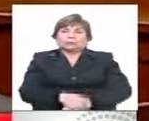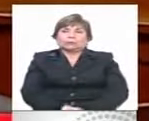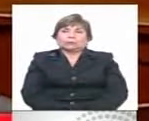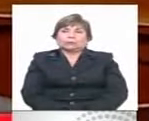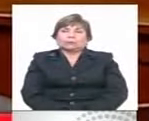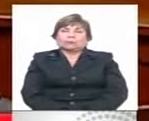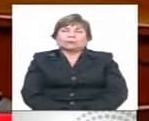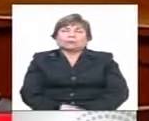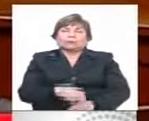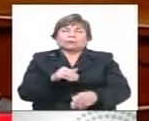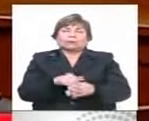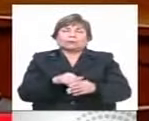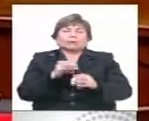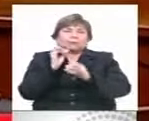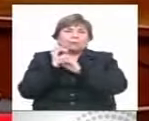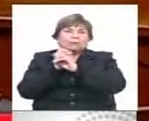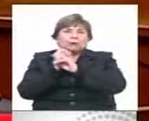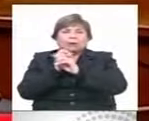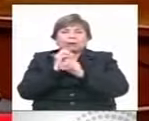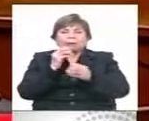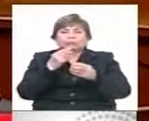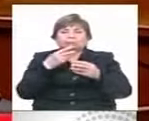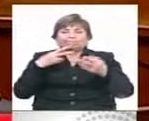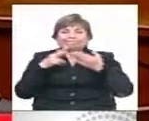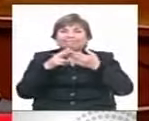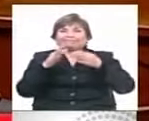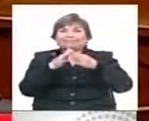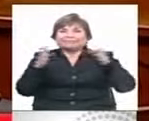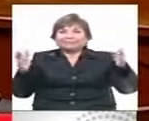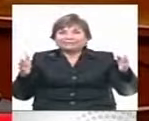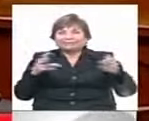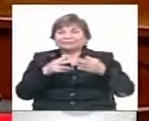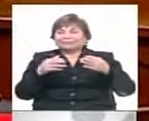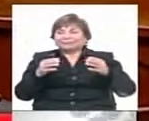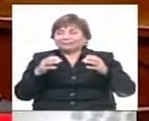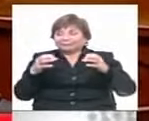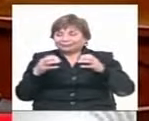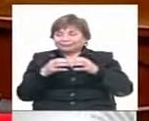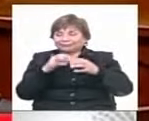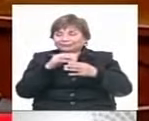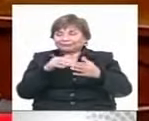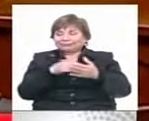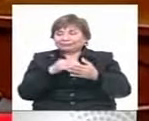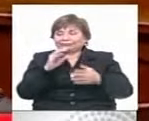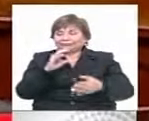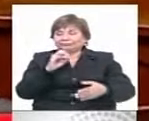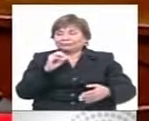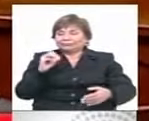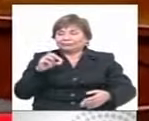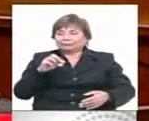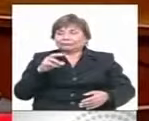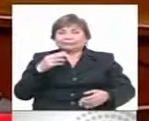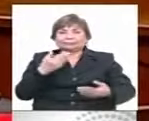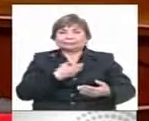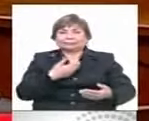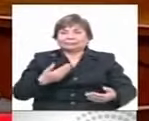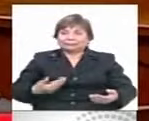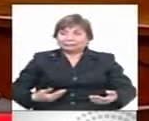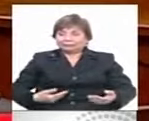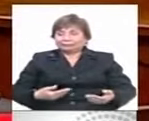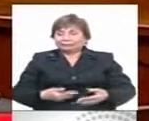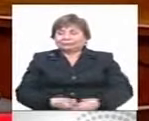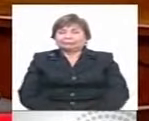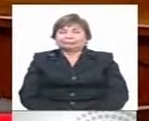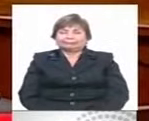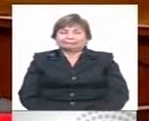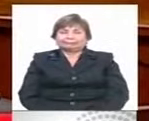En octubre, hemos inaugurado el Centro de Cooperación en Gobierno y